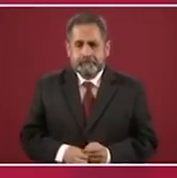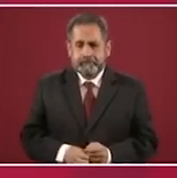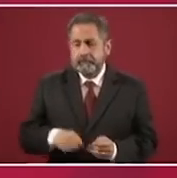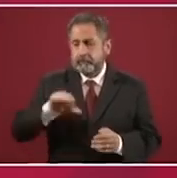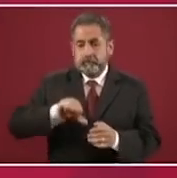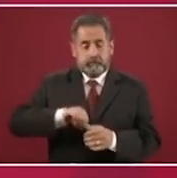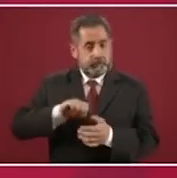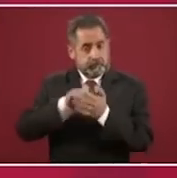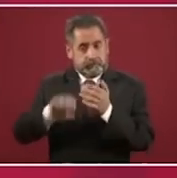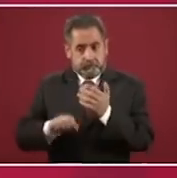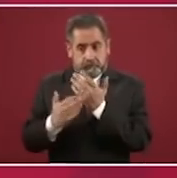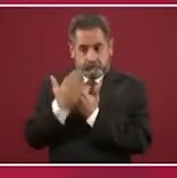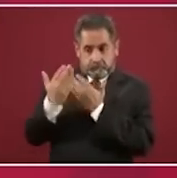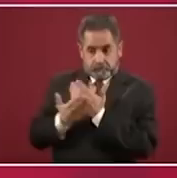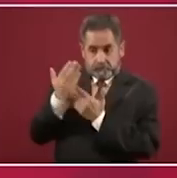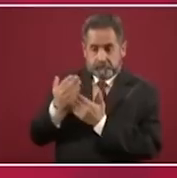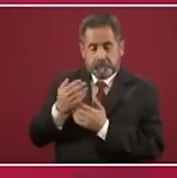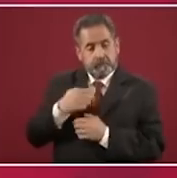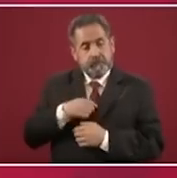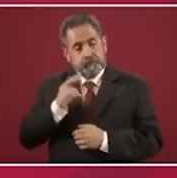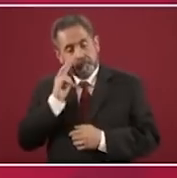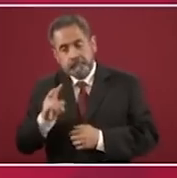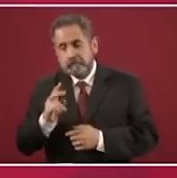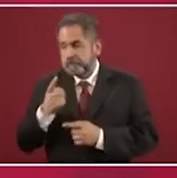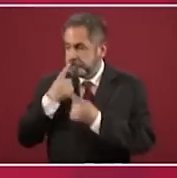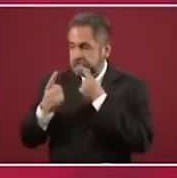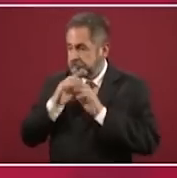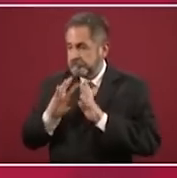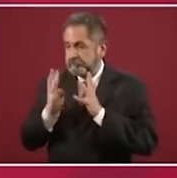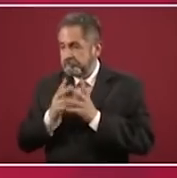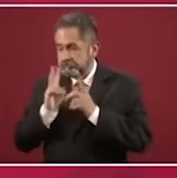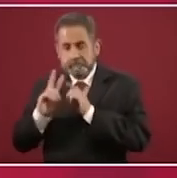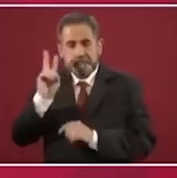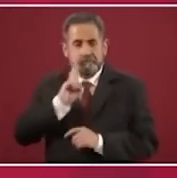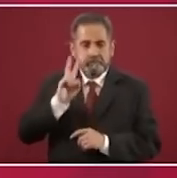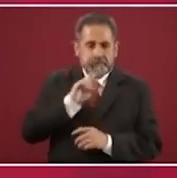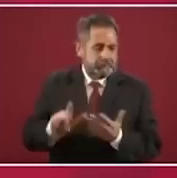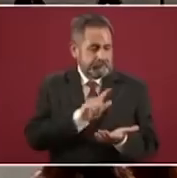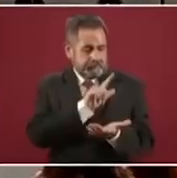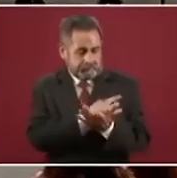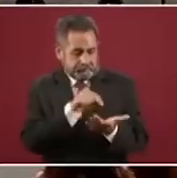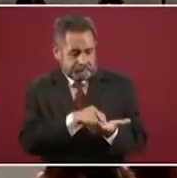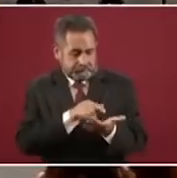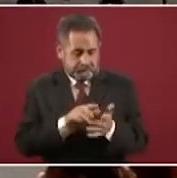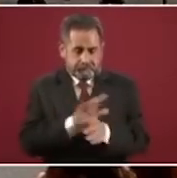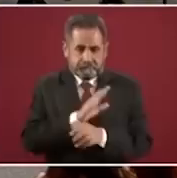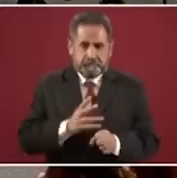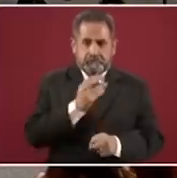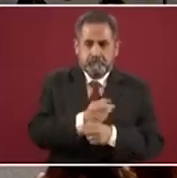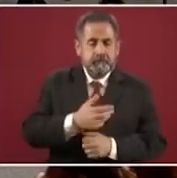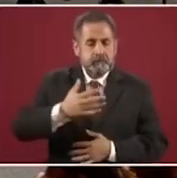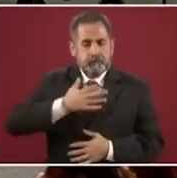hoy en la mañana estábamos viendo la posibilidad de reformas en lo legal y mi